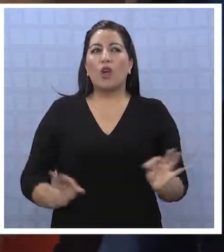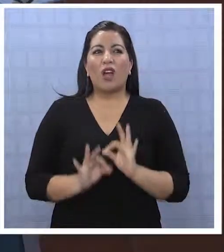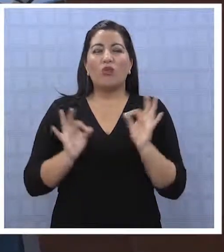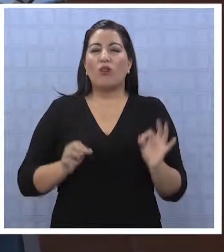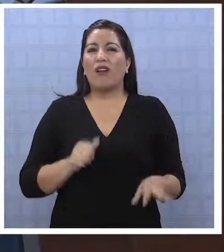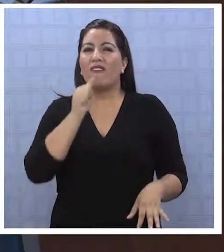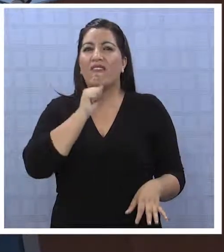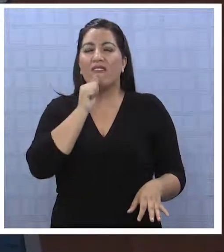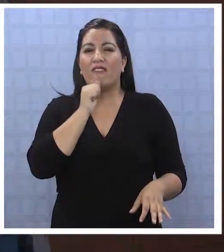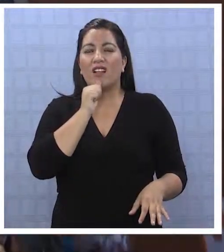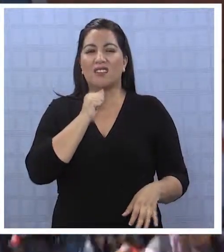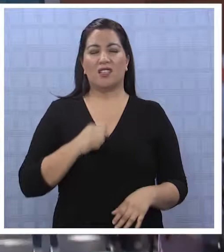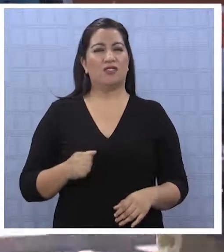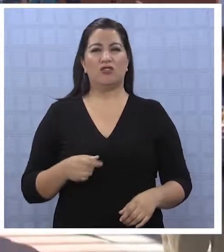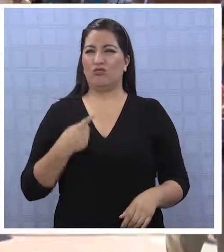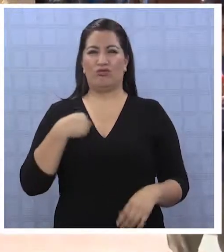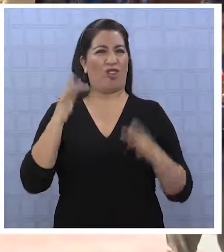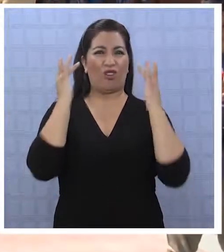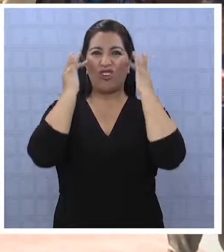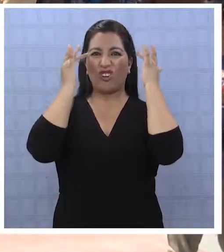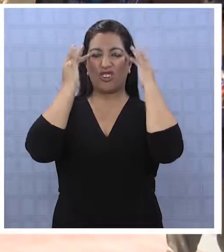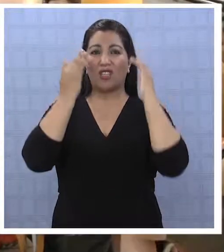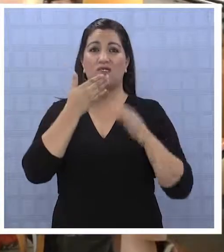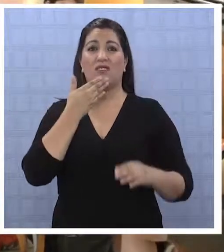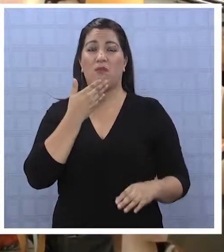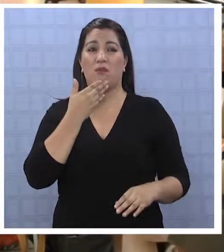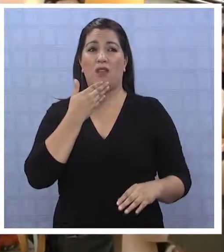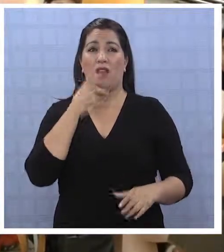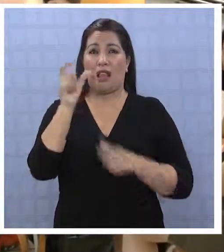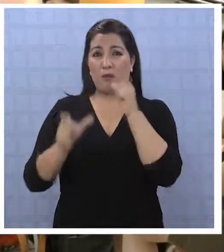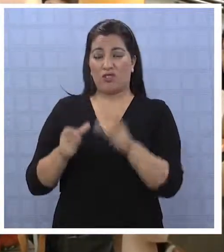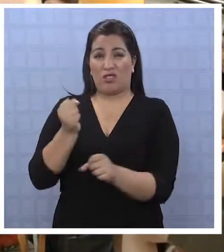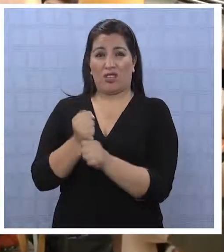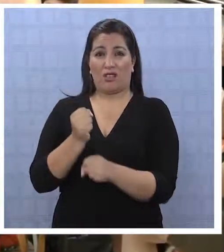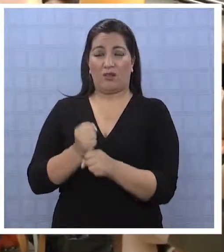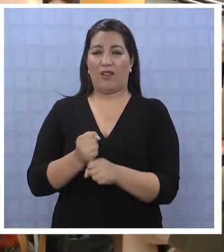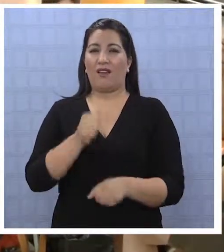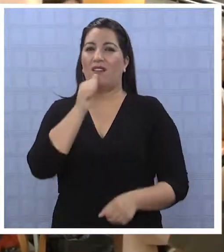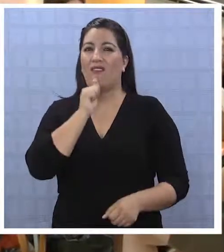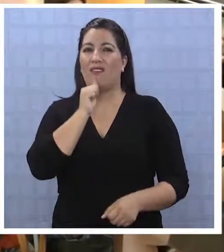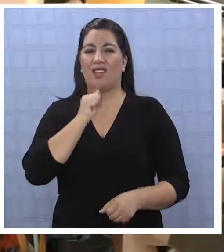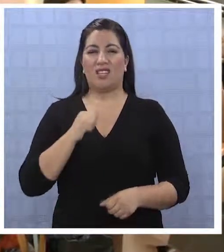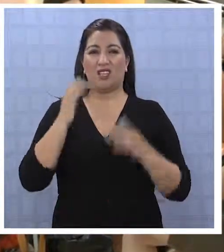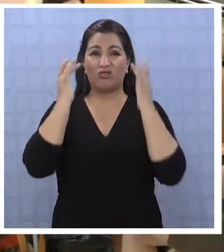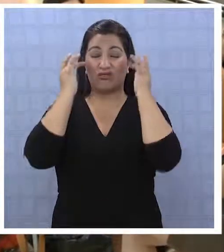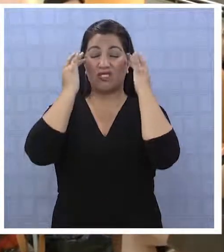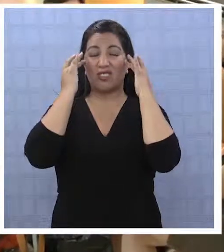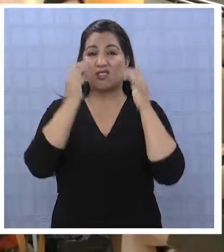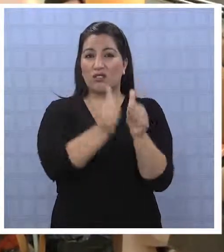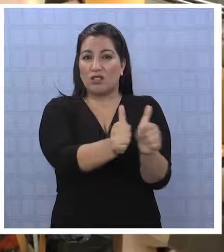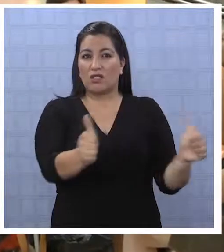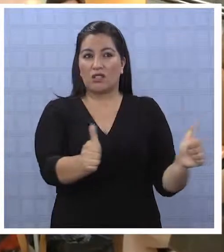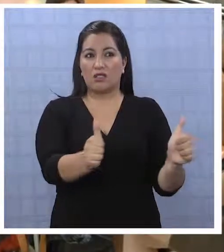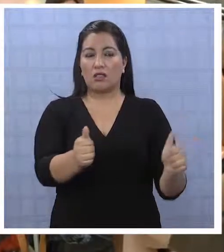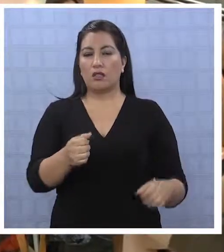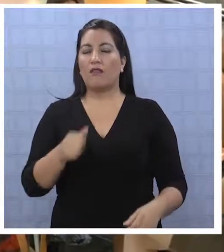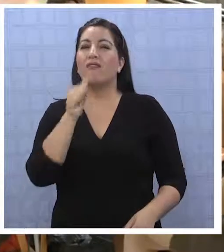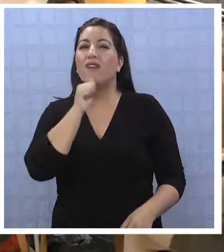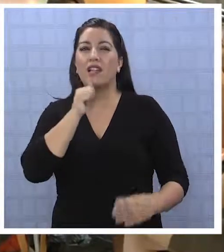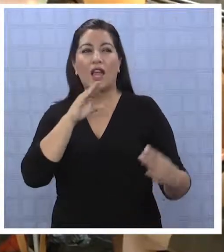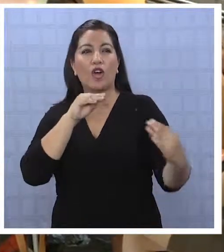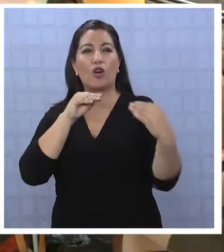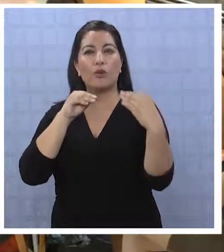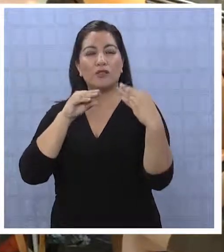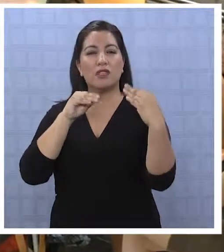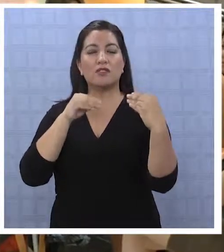descontento a nivel empresario y de trabajadores como existe con este directorio y no obstante que estamos en una conversaciones